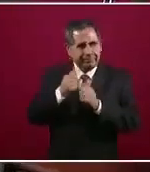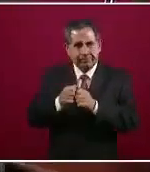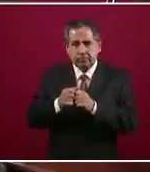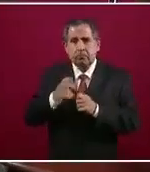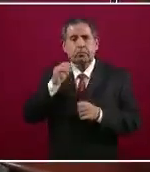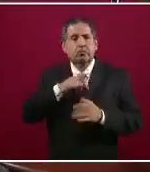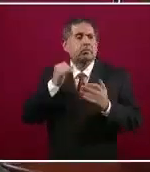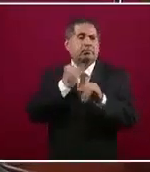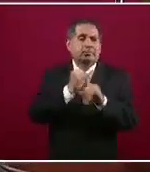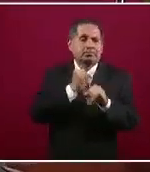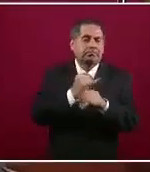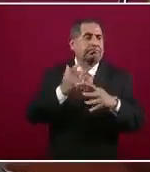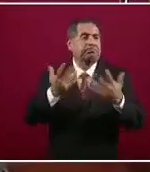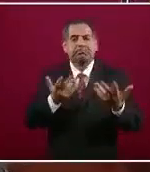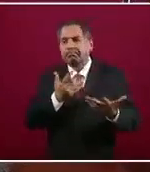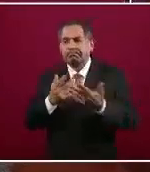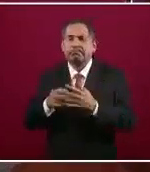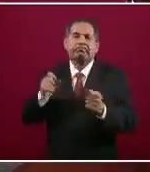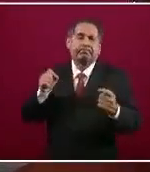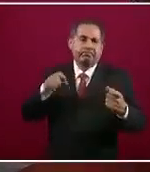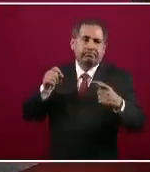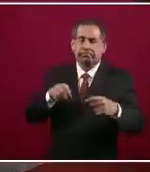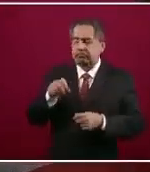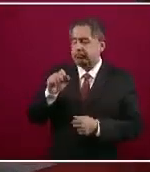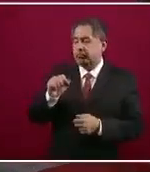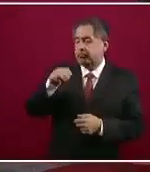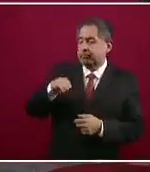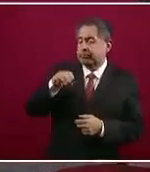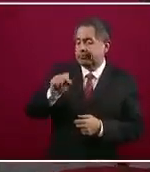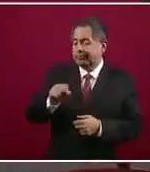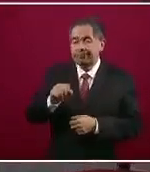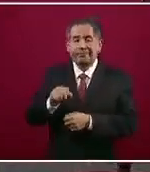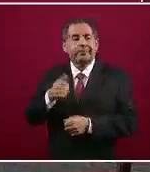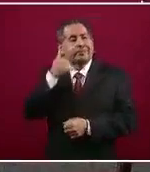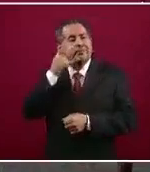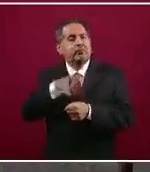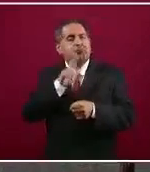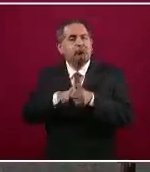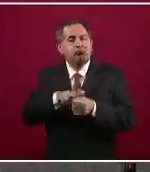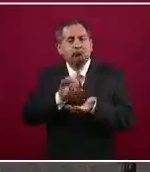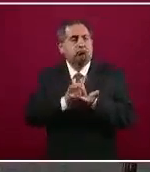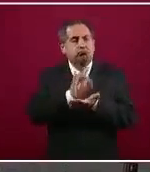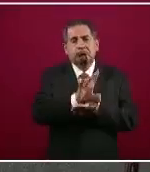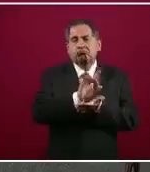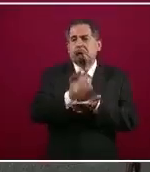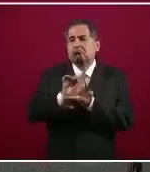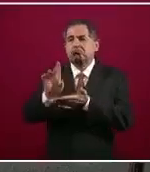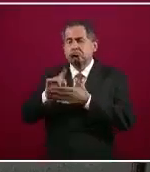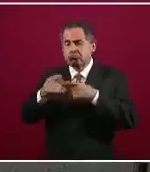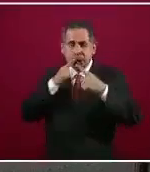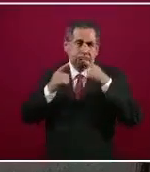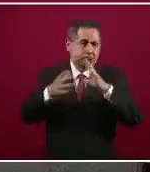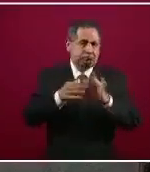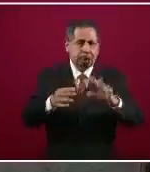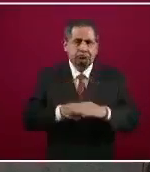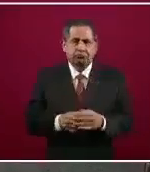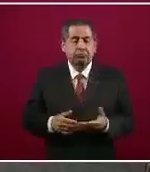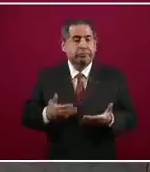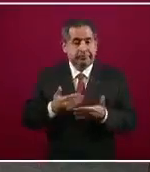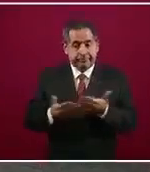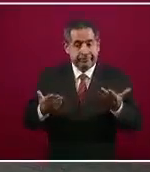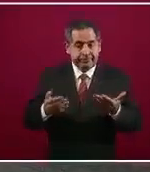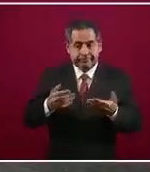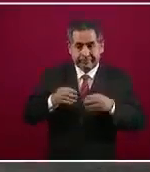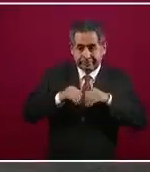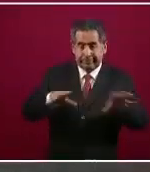tiene acceso a internet, entonces se envían SMS en localidades alejadas y estamos ahorita trabajando también en producir mensajes en